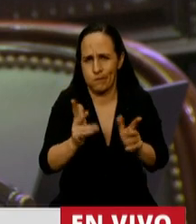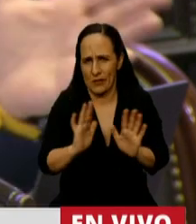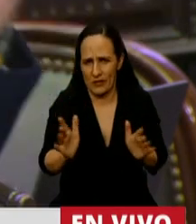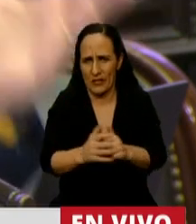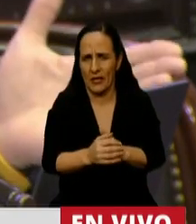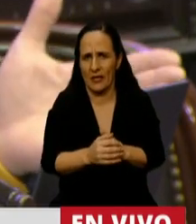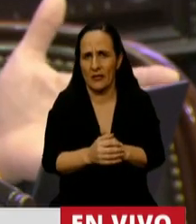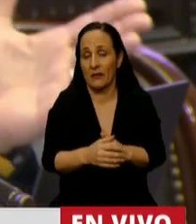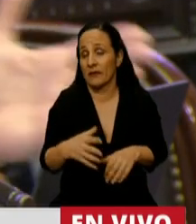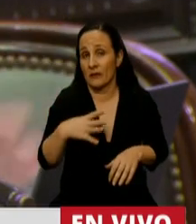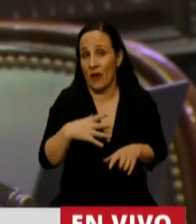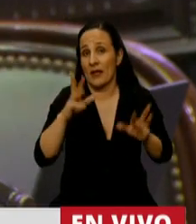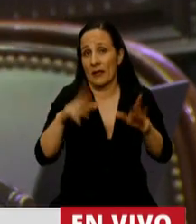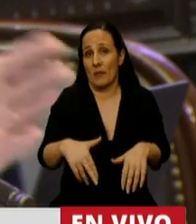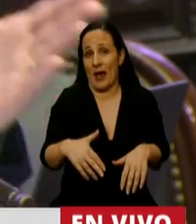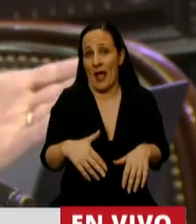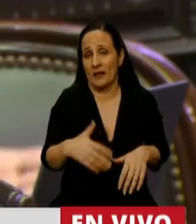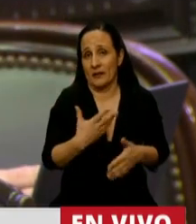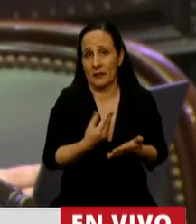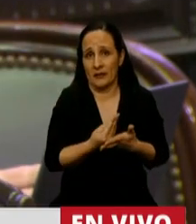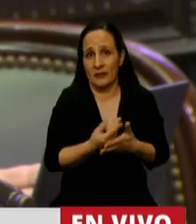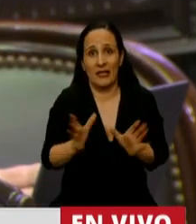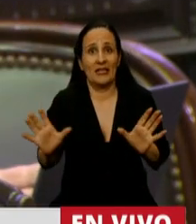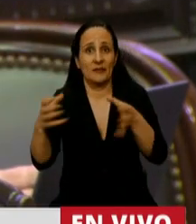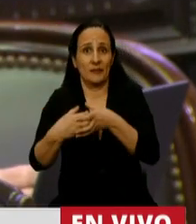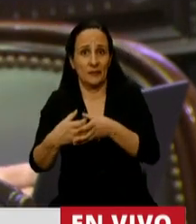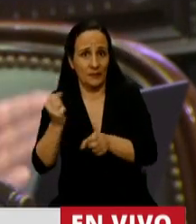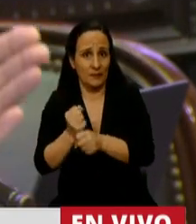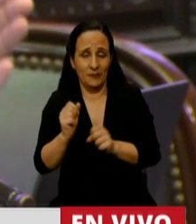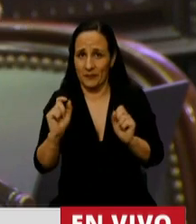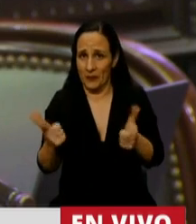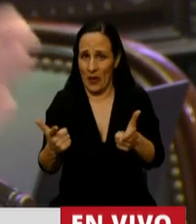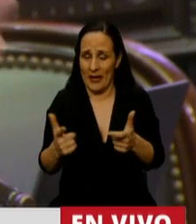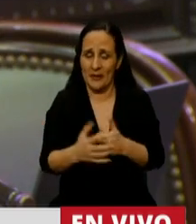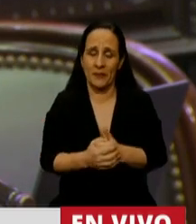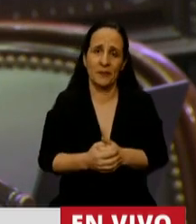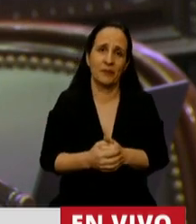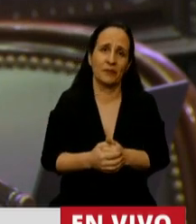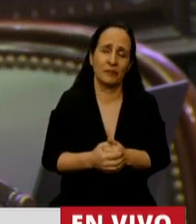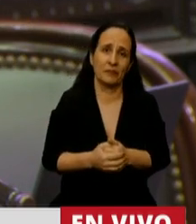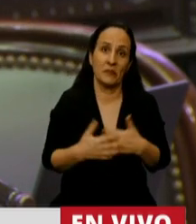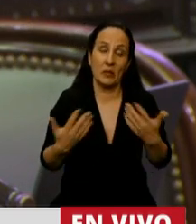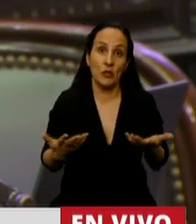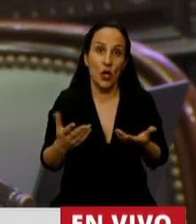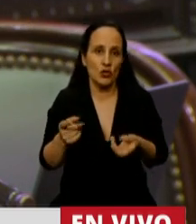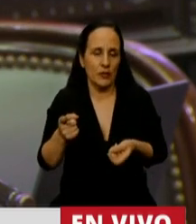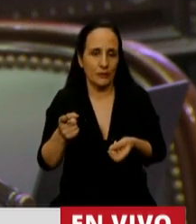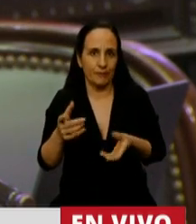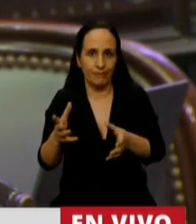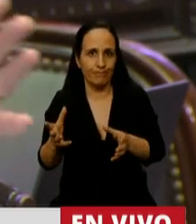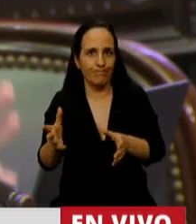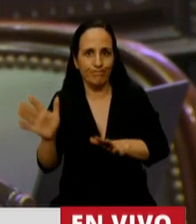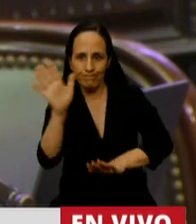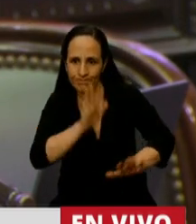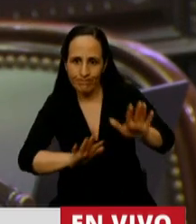no había plan evidentemente y no había equipo y para que cualquiera organización funcione hacen